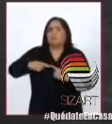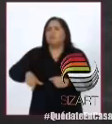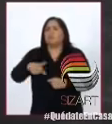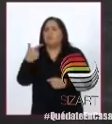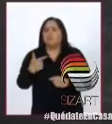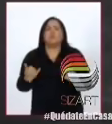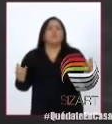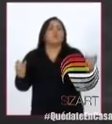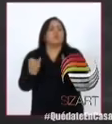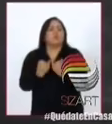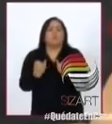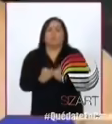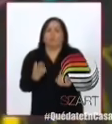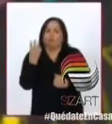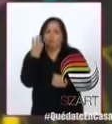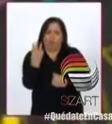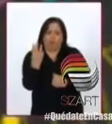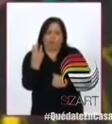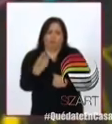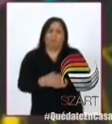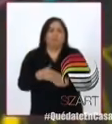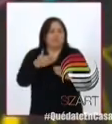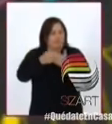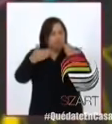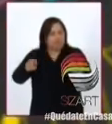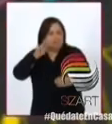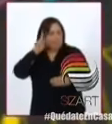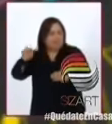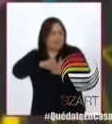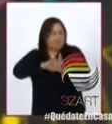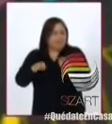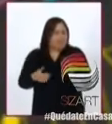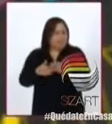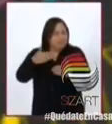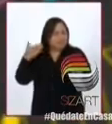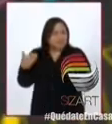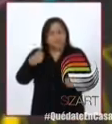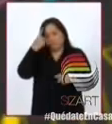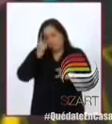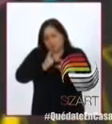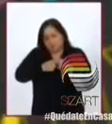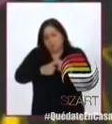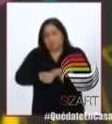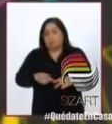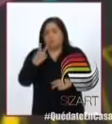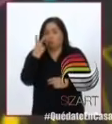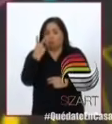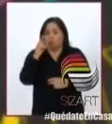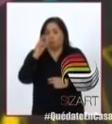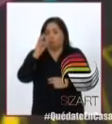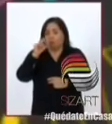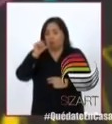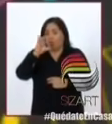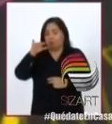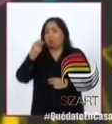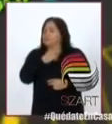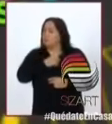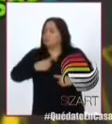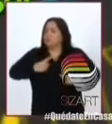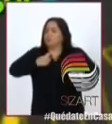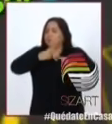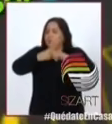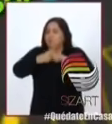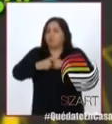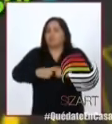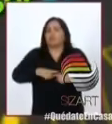igual a 3. Como vimos en los ejemplos anteriores, para dividir dos fracciones, debemos multiplicar